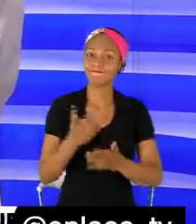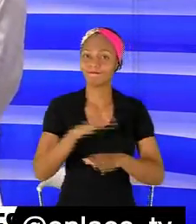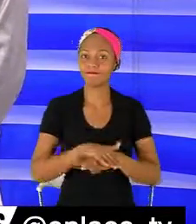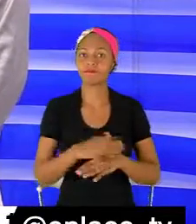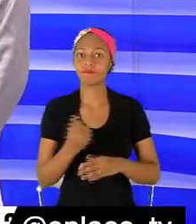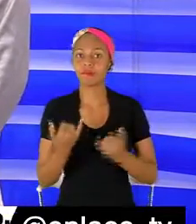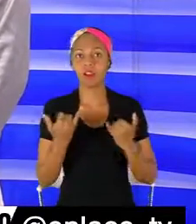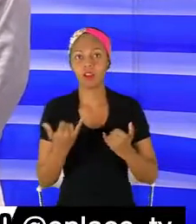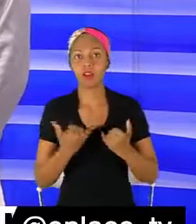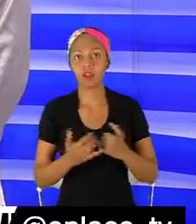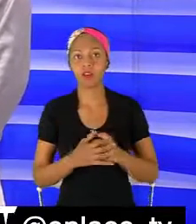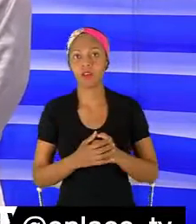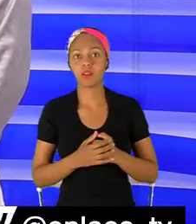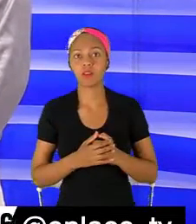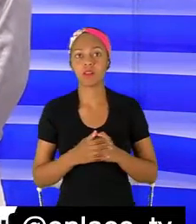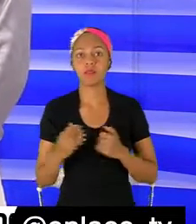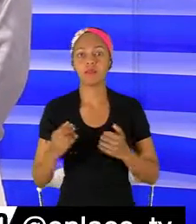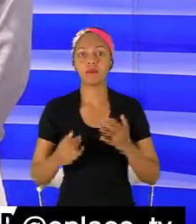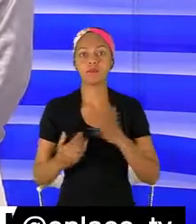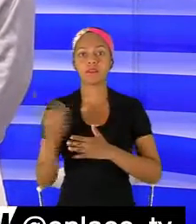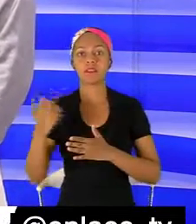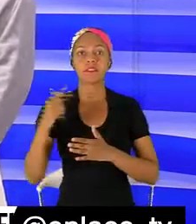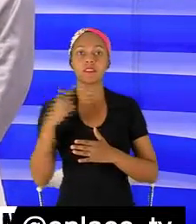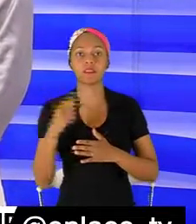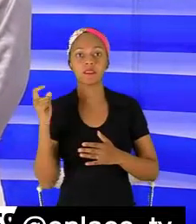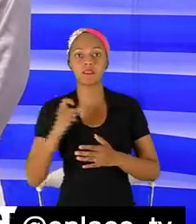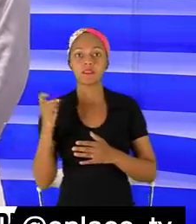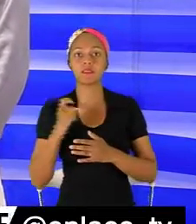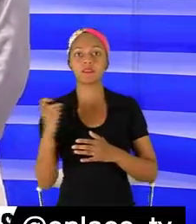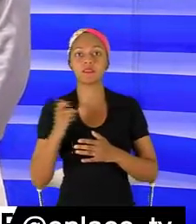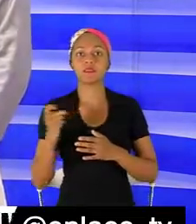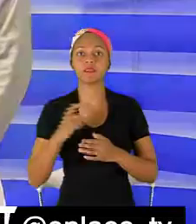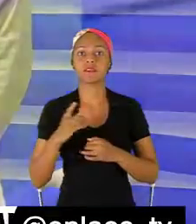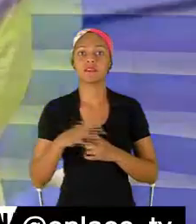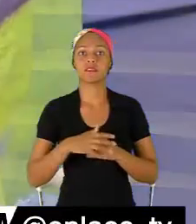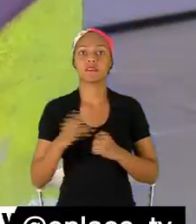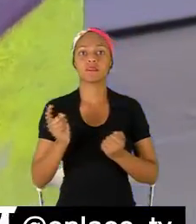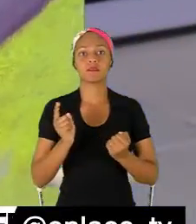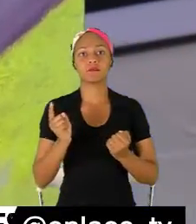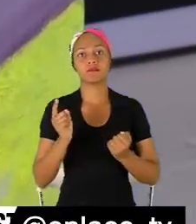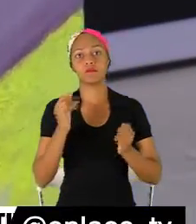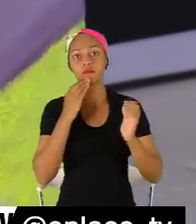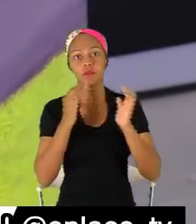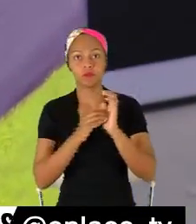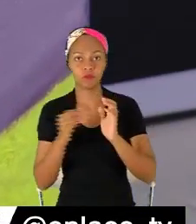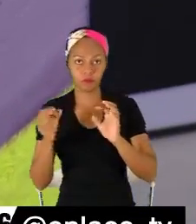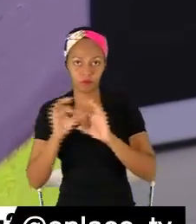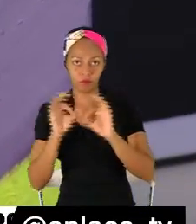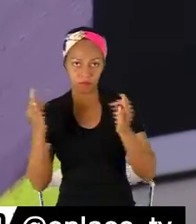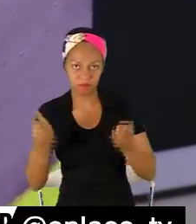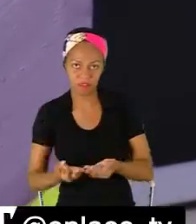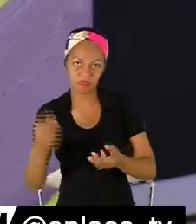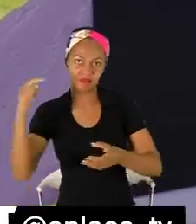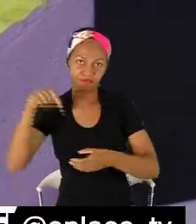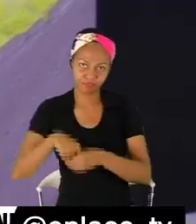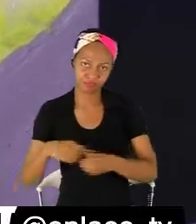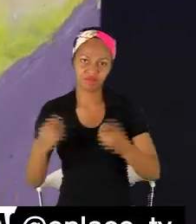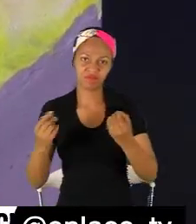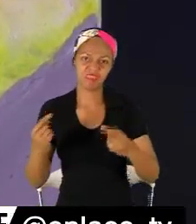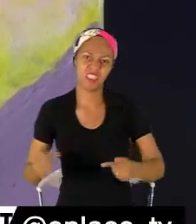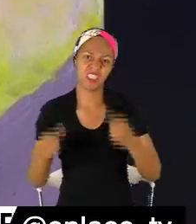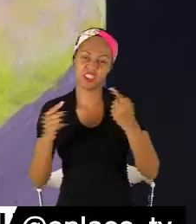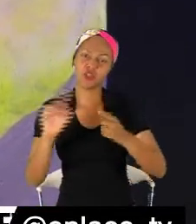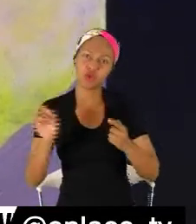iniciativa nace de la necesidad de comenzar a visibilizar el problema de la violencia intrafamiliar en Barranca Bermeja. Entonces tenemos